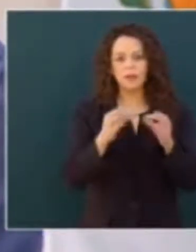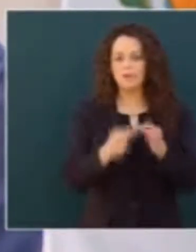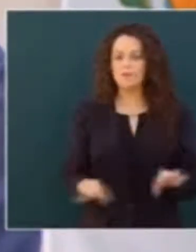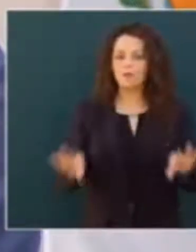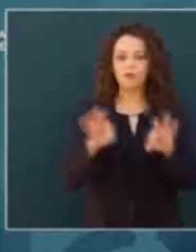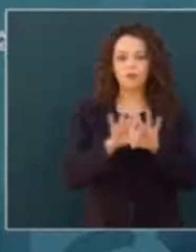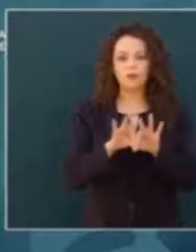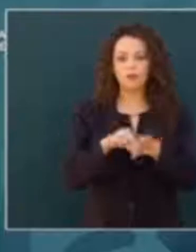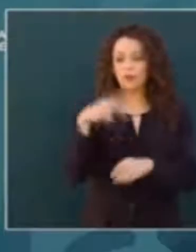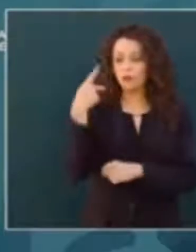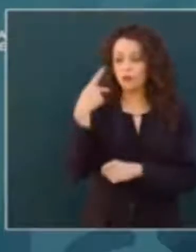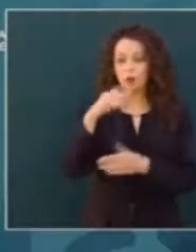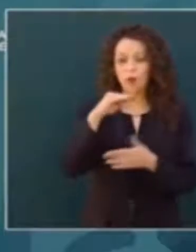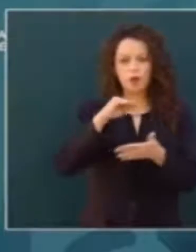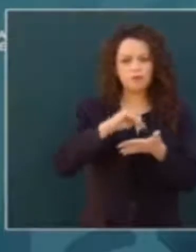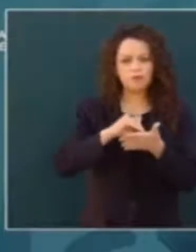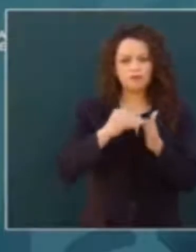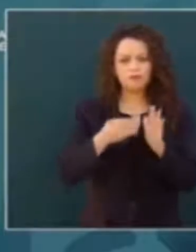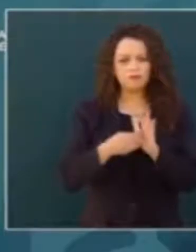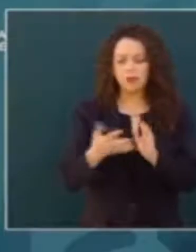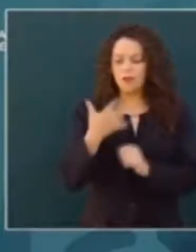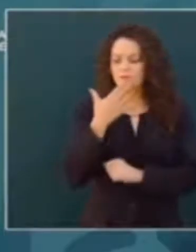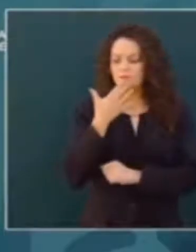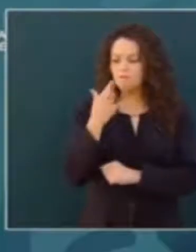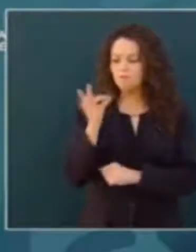sencilla, pero profunda.